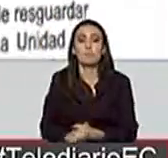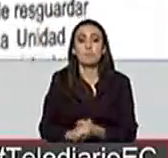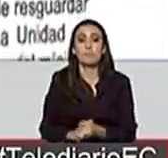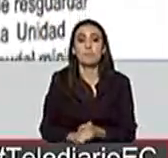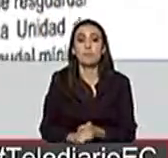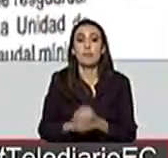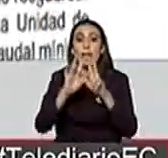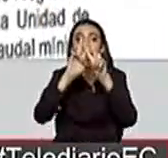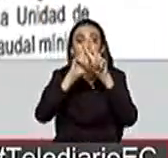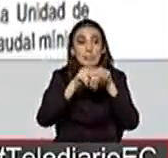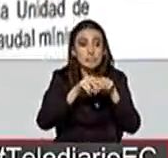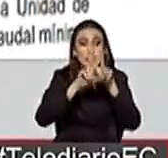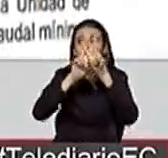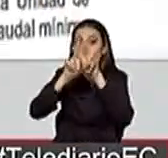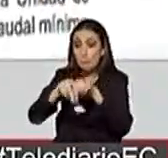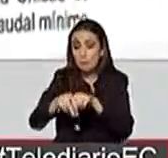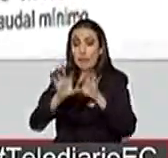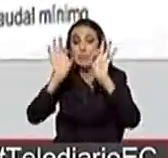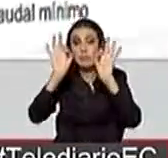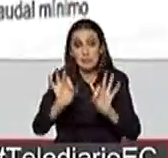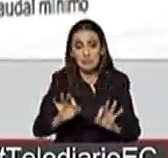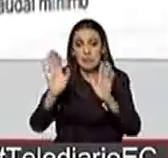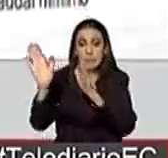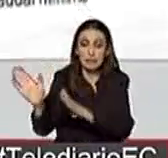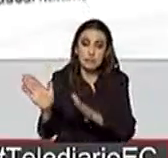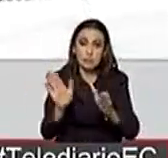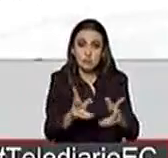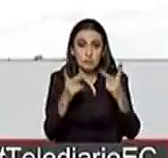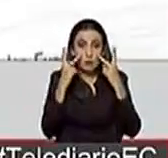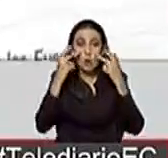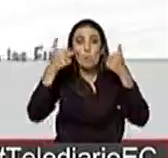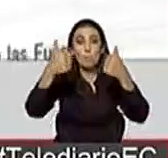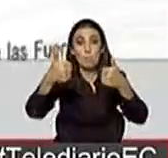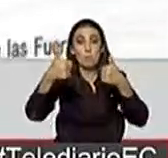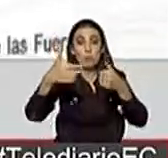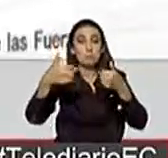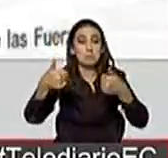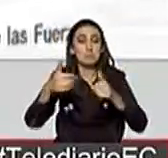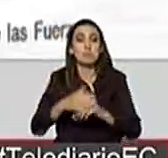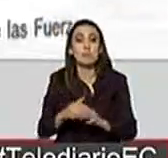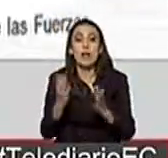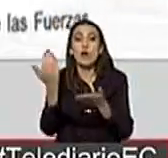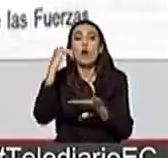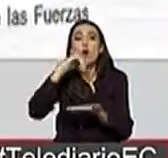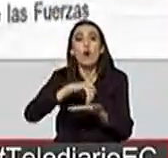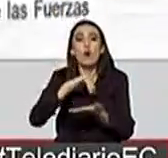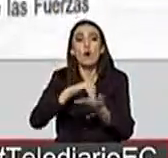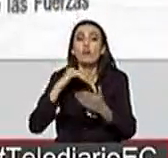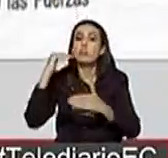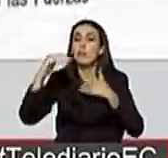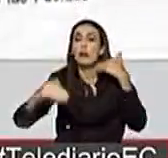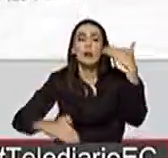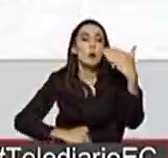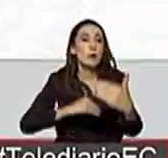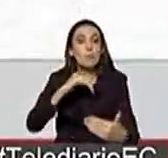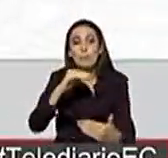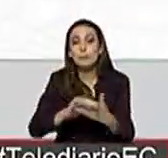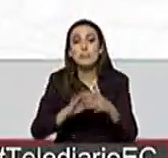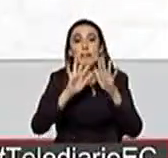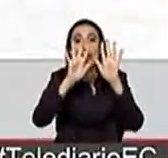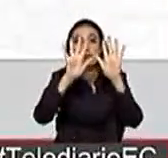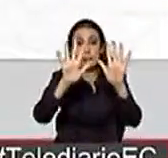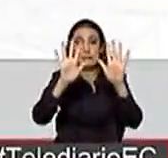inspeccionar la planta y constatar que se encuentra en buen estado se retomó su operación con una generación de 10